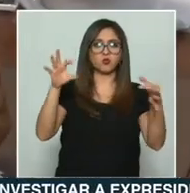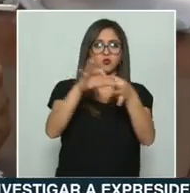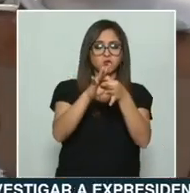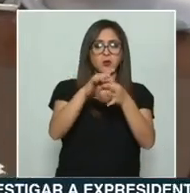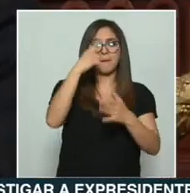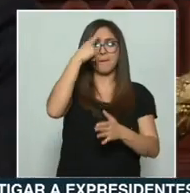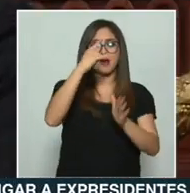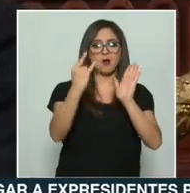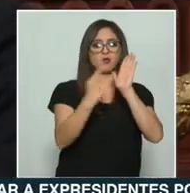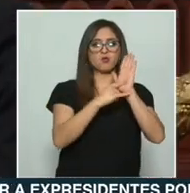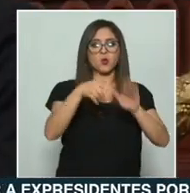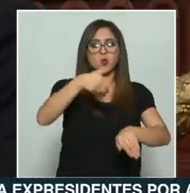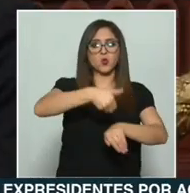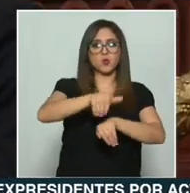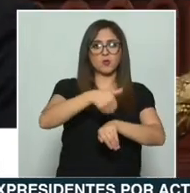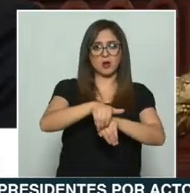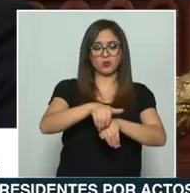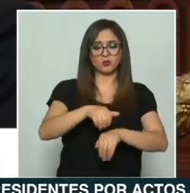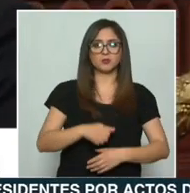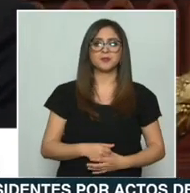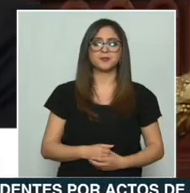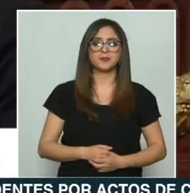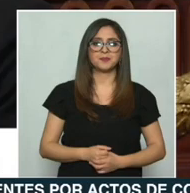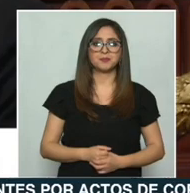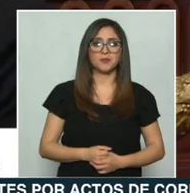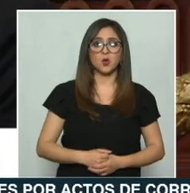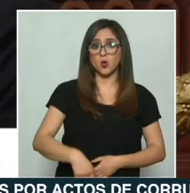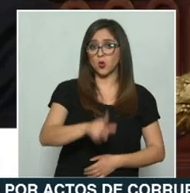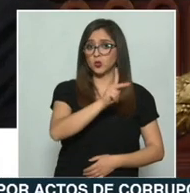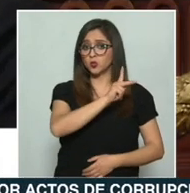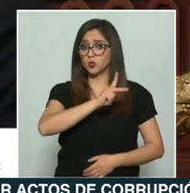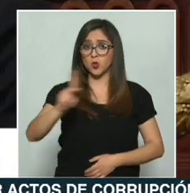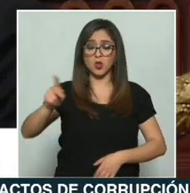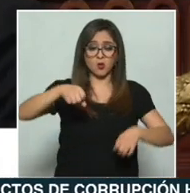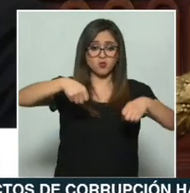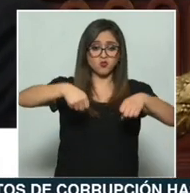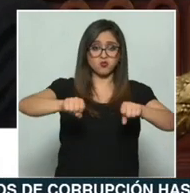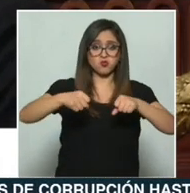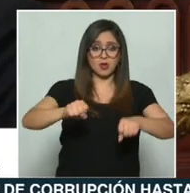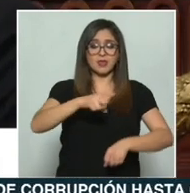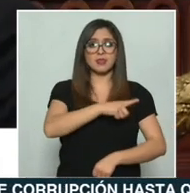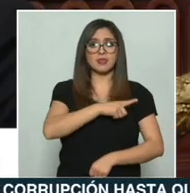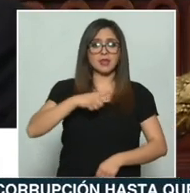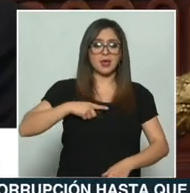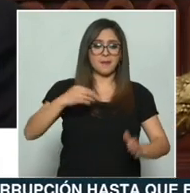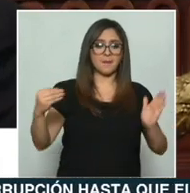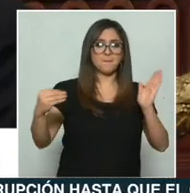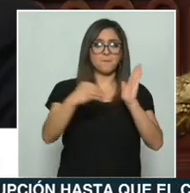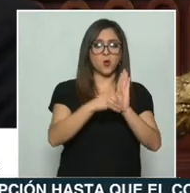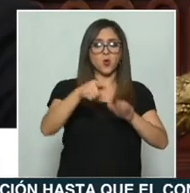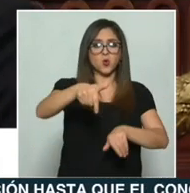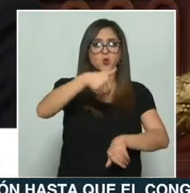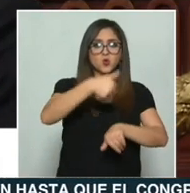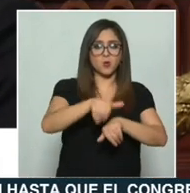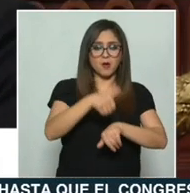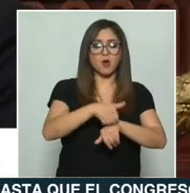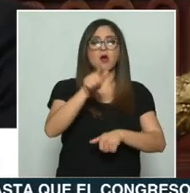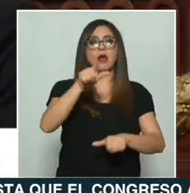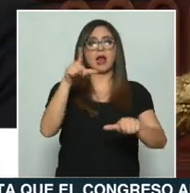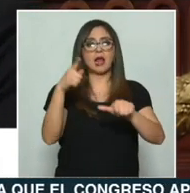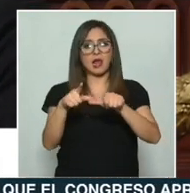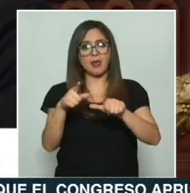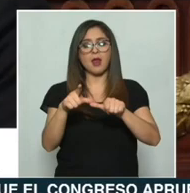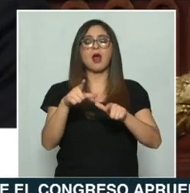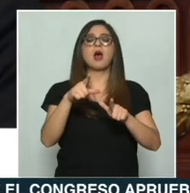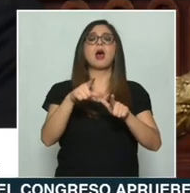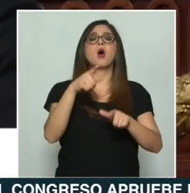matrículas. Con la finalidad de que todos los motociclistas de la ciudad porten elementos de identificación con las letras y números de